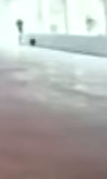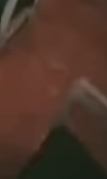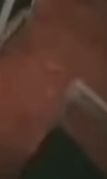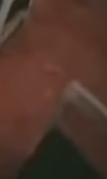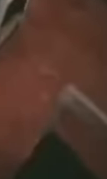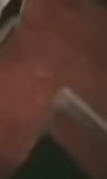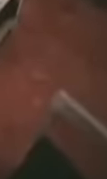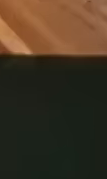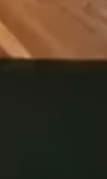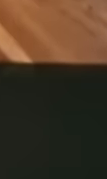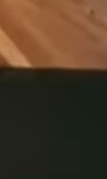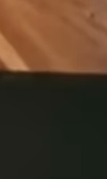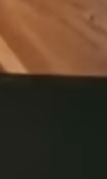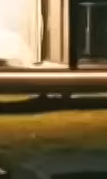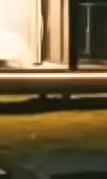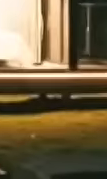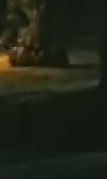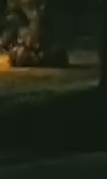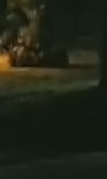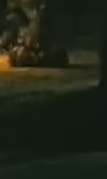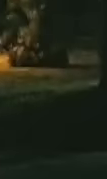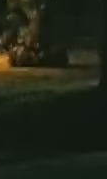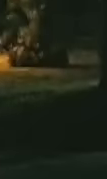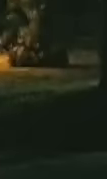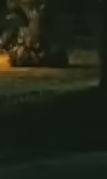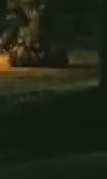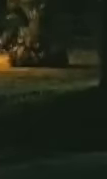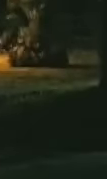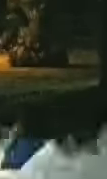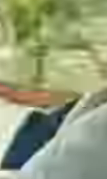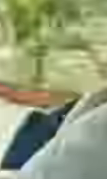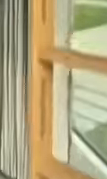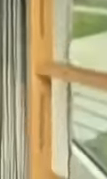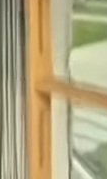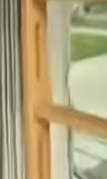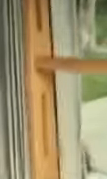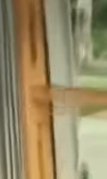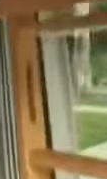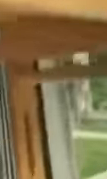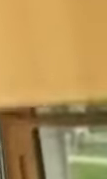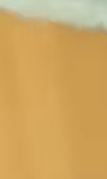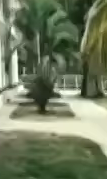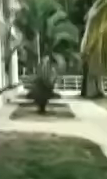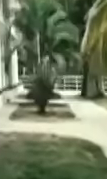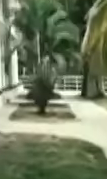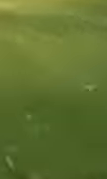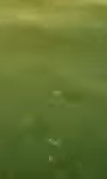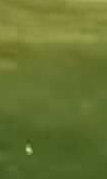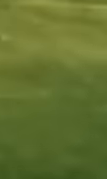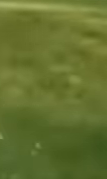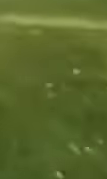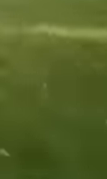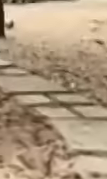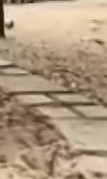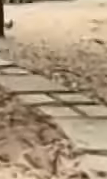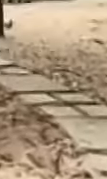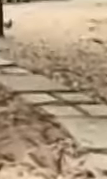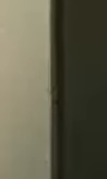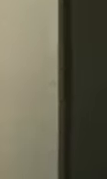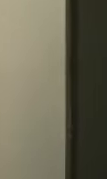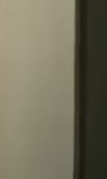reafirma nuestro compromiso con el bienestar del pueblo. Gracias al apoyo del gobierno bolivariano, Los